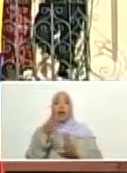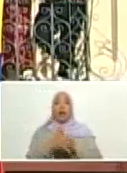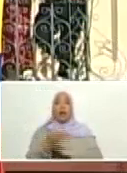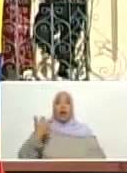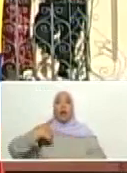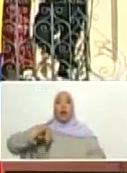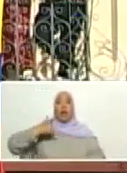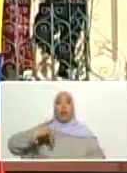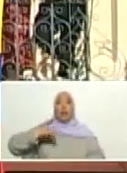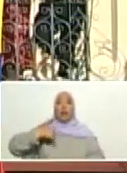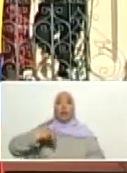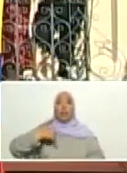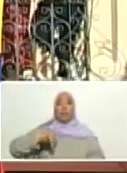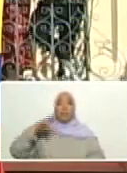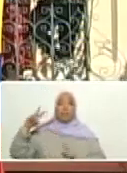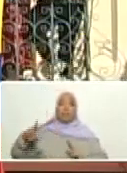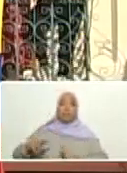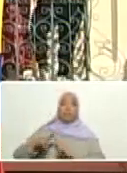Hoy